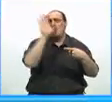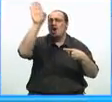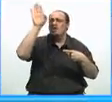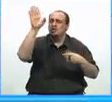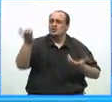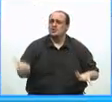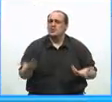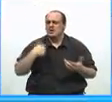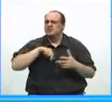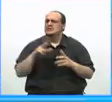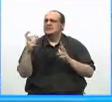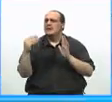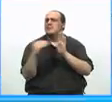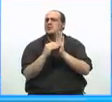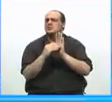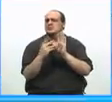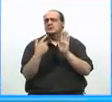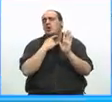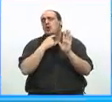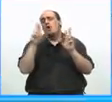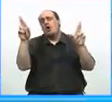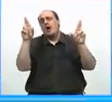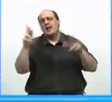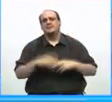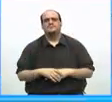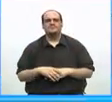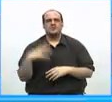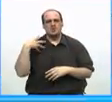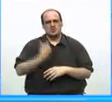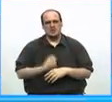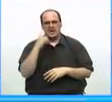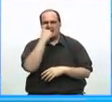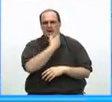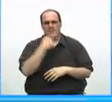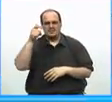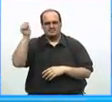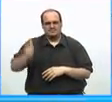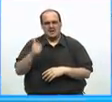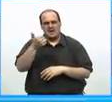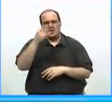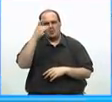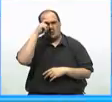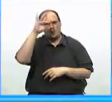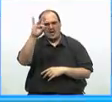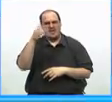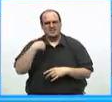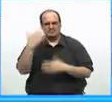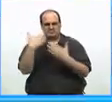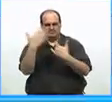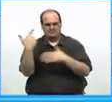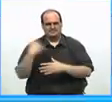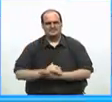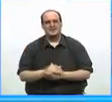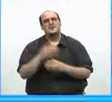de de sumar de tres y acercarnos de arrio Luciana Román ya los está escuchando Luciano para charlar en este tramo del noticiero